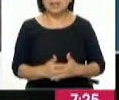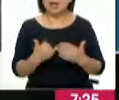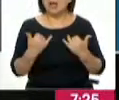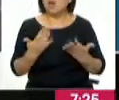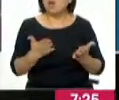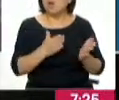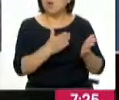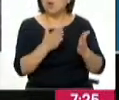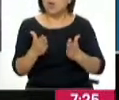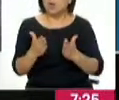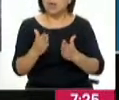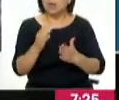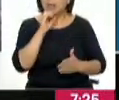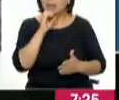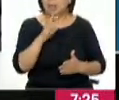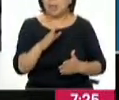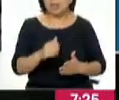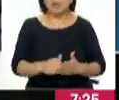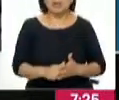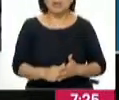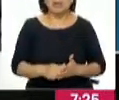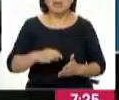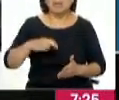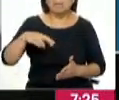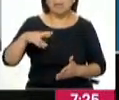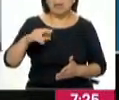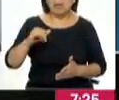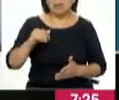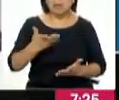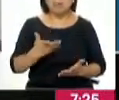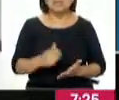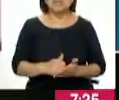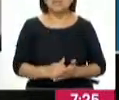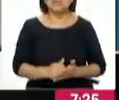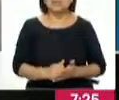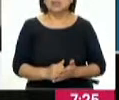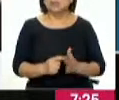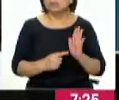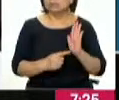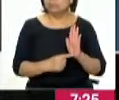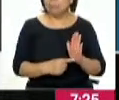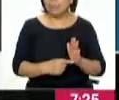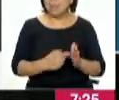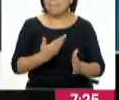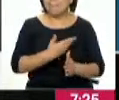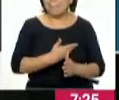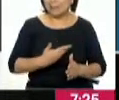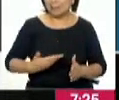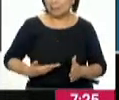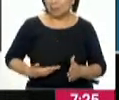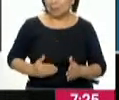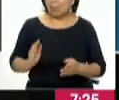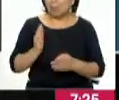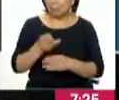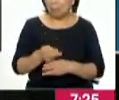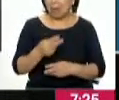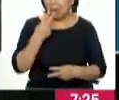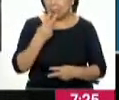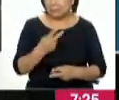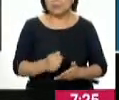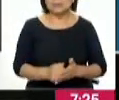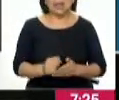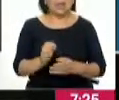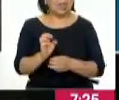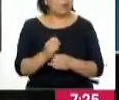Ahora, la zona, tú mencionabas en la provincia de Manabí, la localidad de Chone, incluso con la presencia del presidente Guillermo Lasso, que